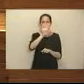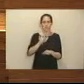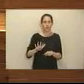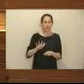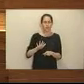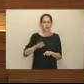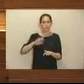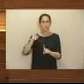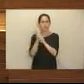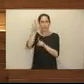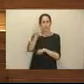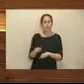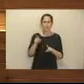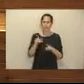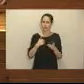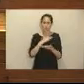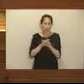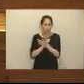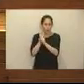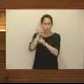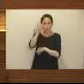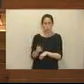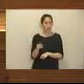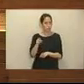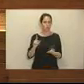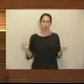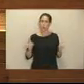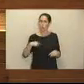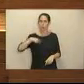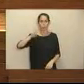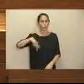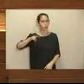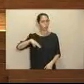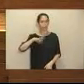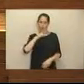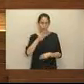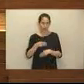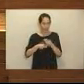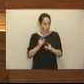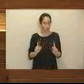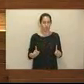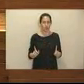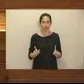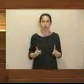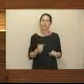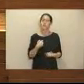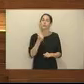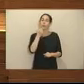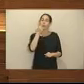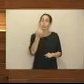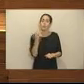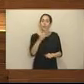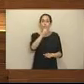términos personales. Yo no hablé en términos personales en este caso nunca y no lo voy a hacer. Es más, dije que del